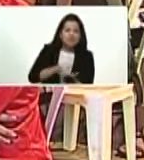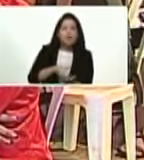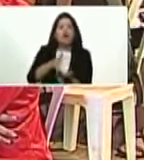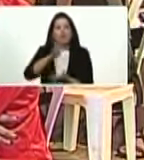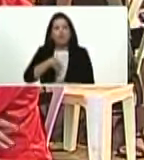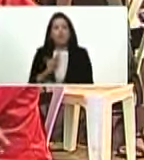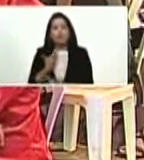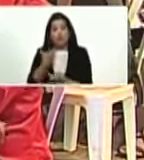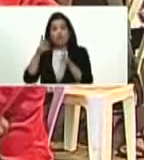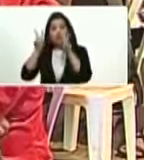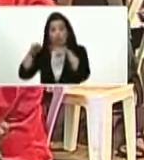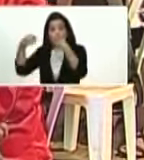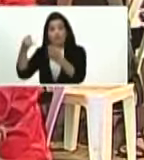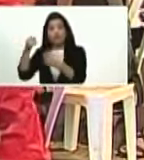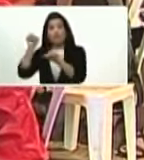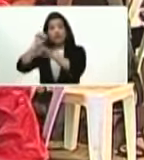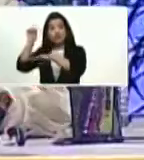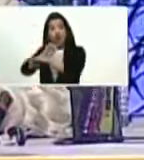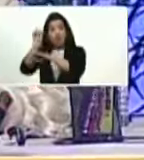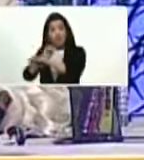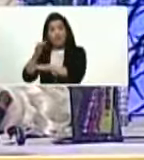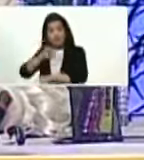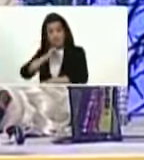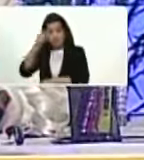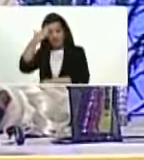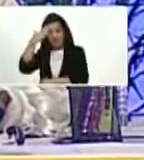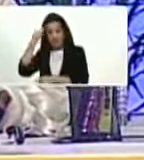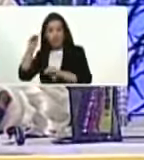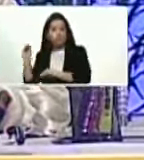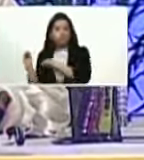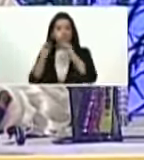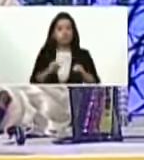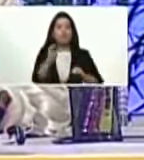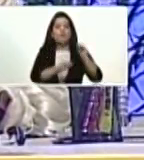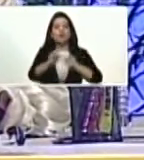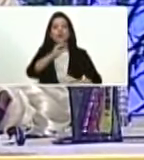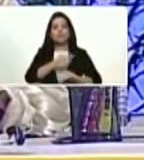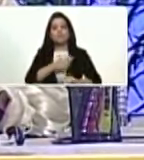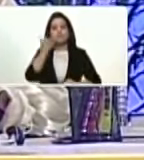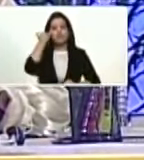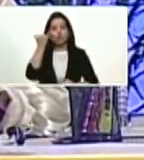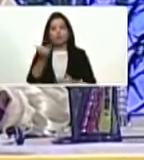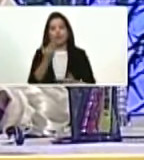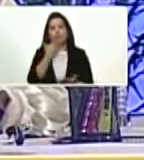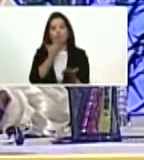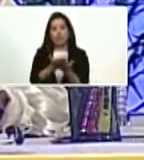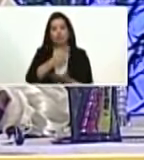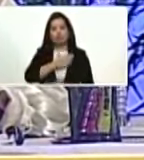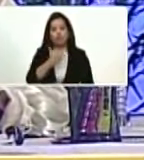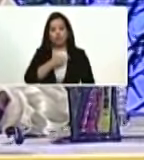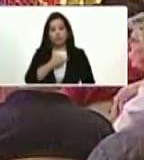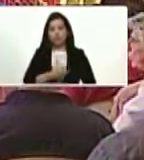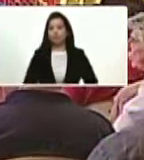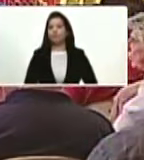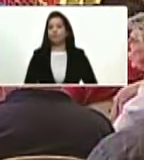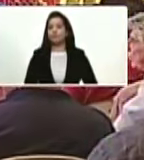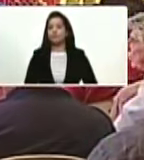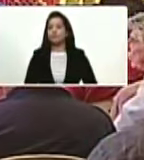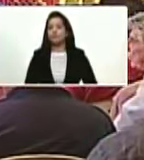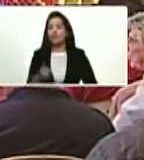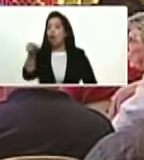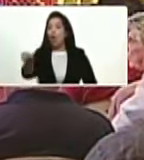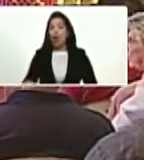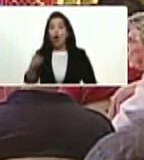nuestra independencia tecnológica. Eso es muy importante. Bueno, una opinión tuya, Manuel Fernández, esta propuesta, por favor. Manuel Fernández,